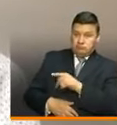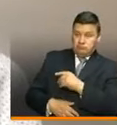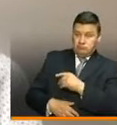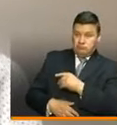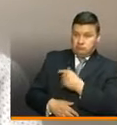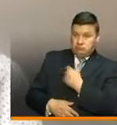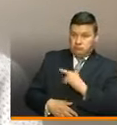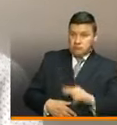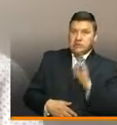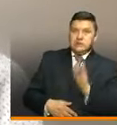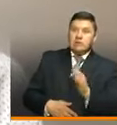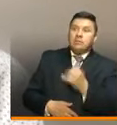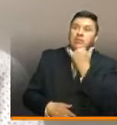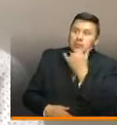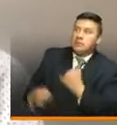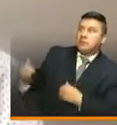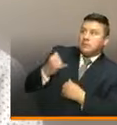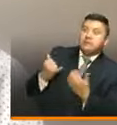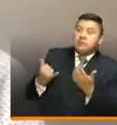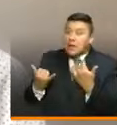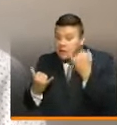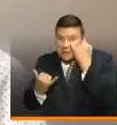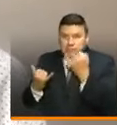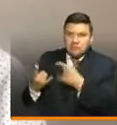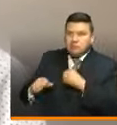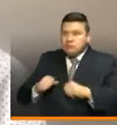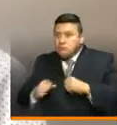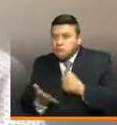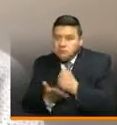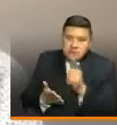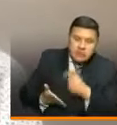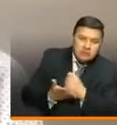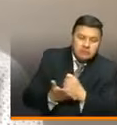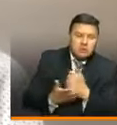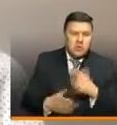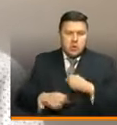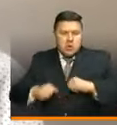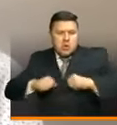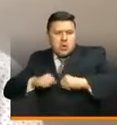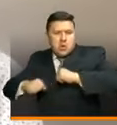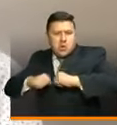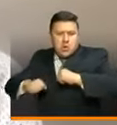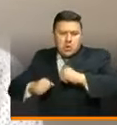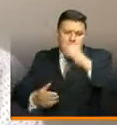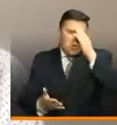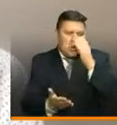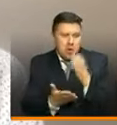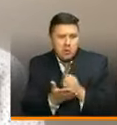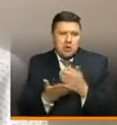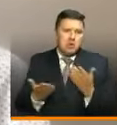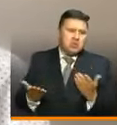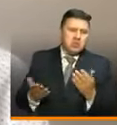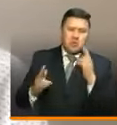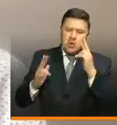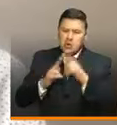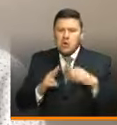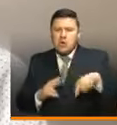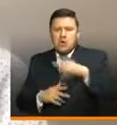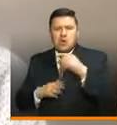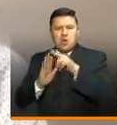la señora vicepresidenta estuvo siempre presente, fue muy activa en todo el proceso, fue muy activa dando las opiniones, conoció todos